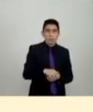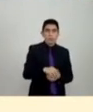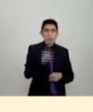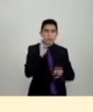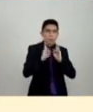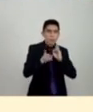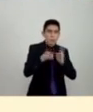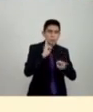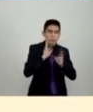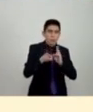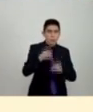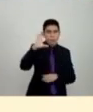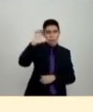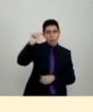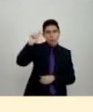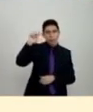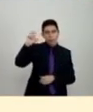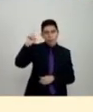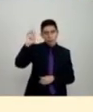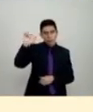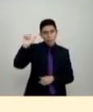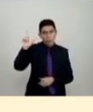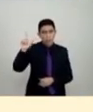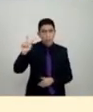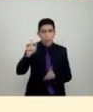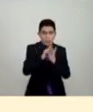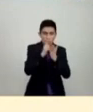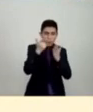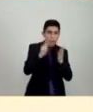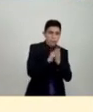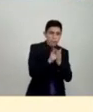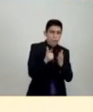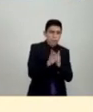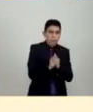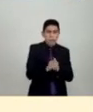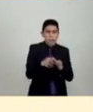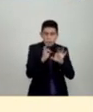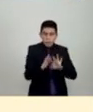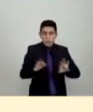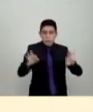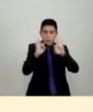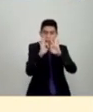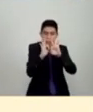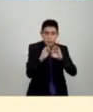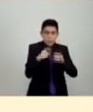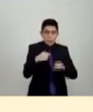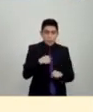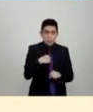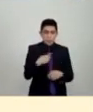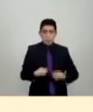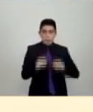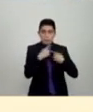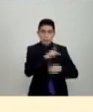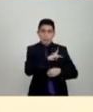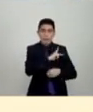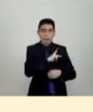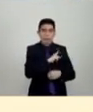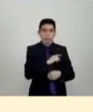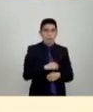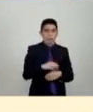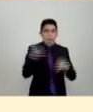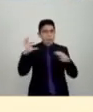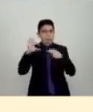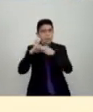grandes libros, de los grandes libros que han recorrido mi vida. Tengo una relación con el boom de